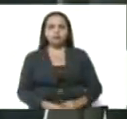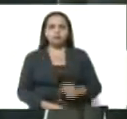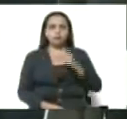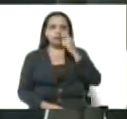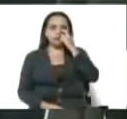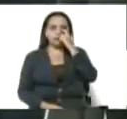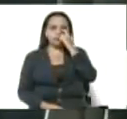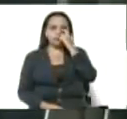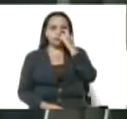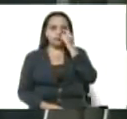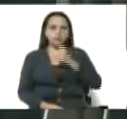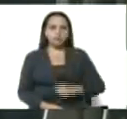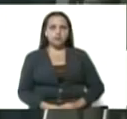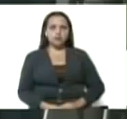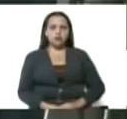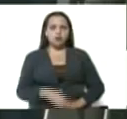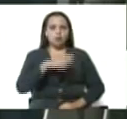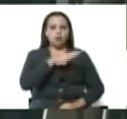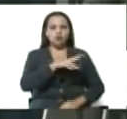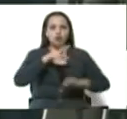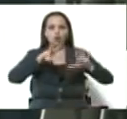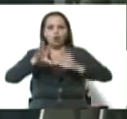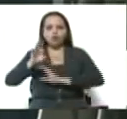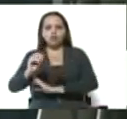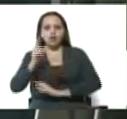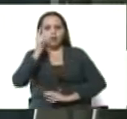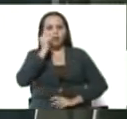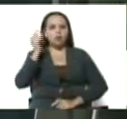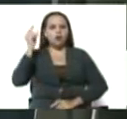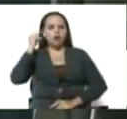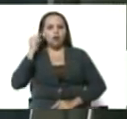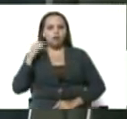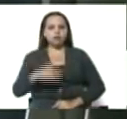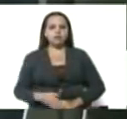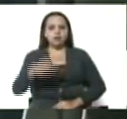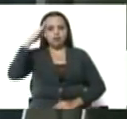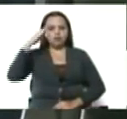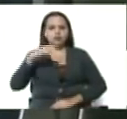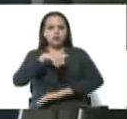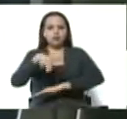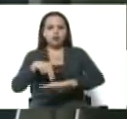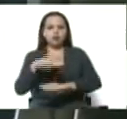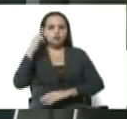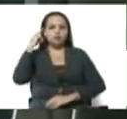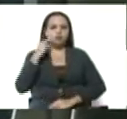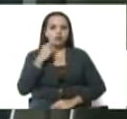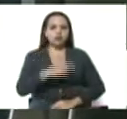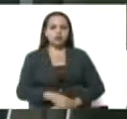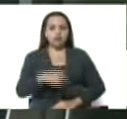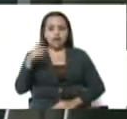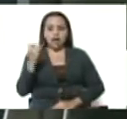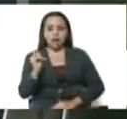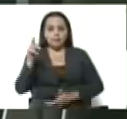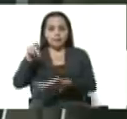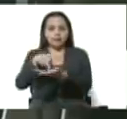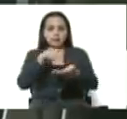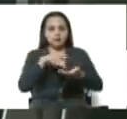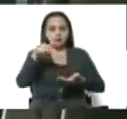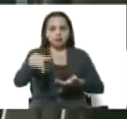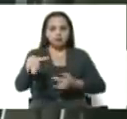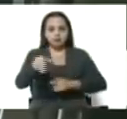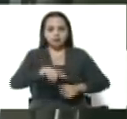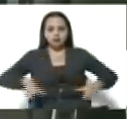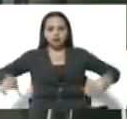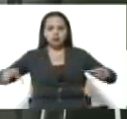son cuatrocientos ochenta combatientes hombres y mujeres de la fuerza armada nacional bolivariana presentes en este patio de honor